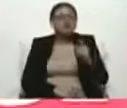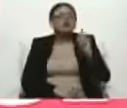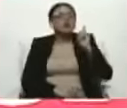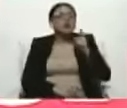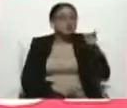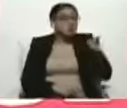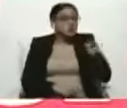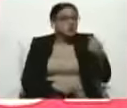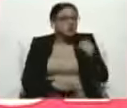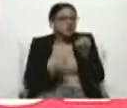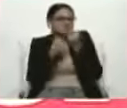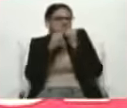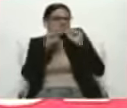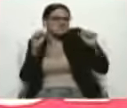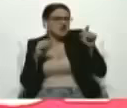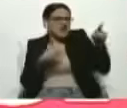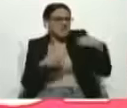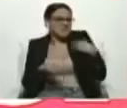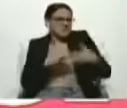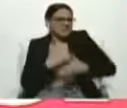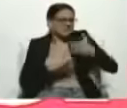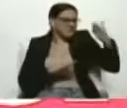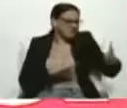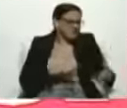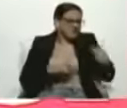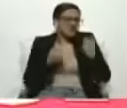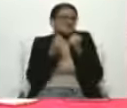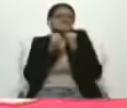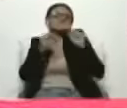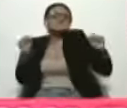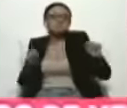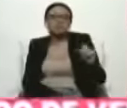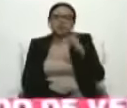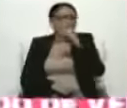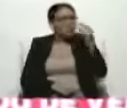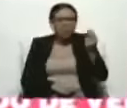Desprendámonos de que estoy bravo con aquel y está en mi calle y no lo voy a llamar.